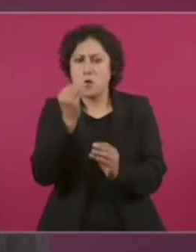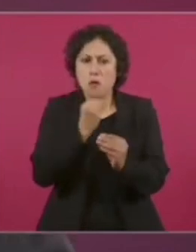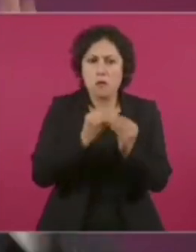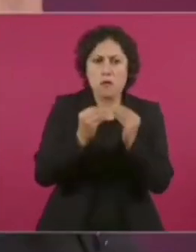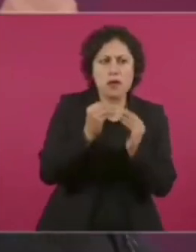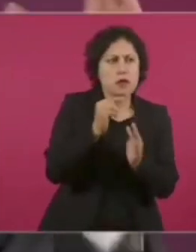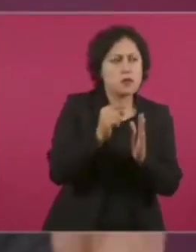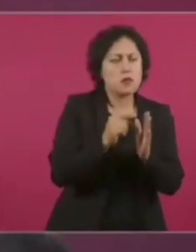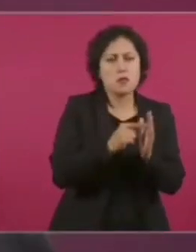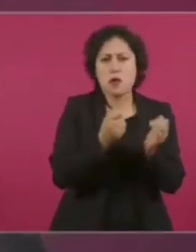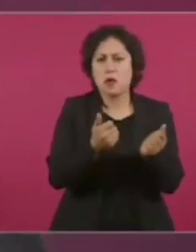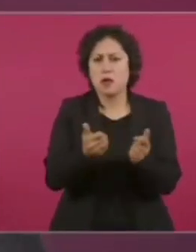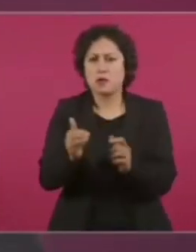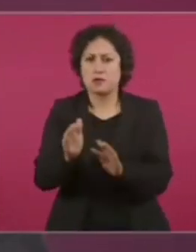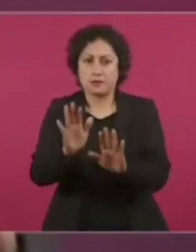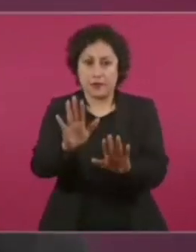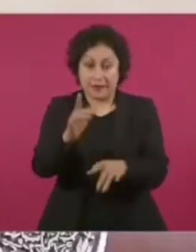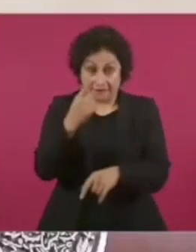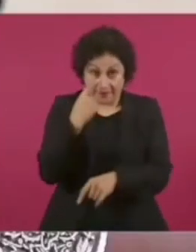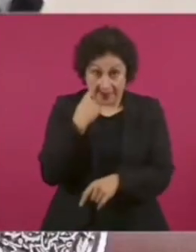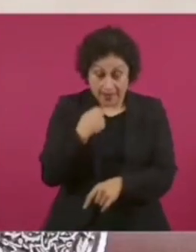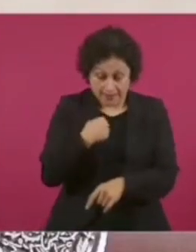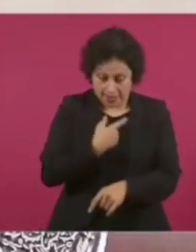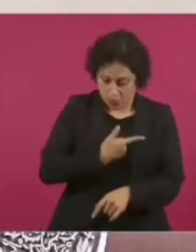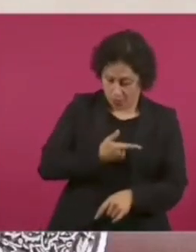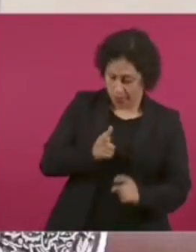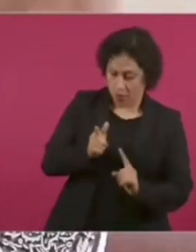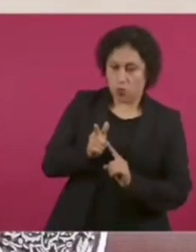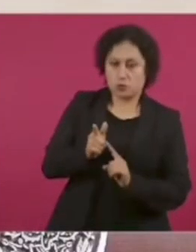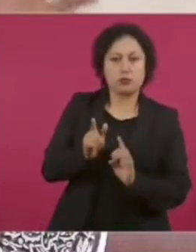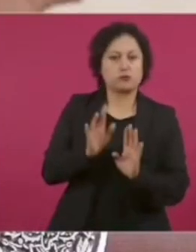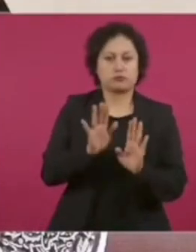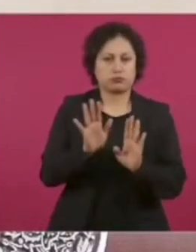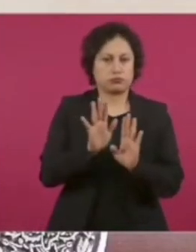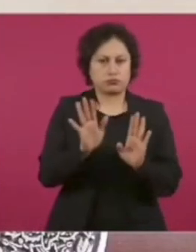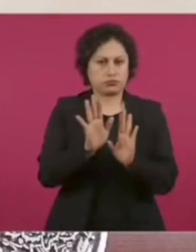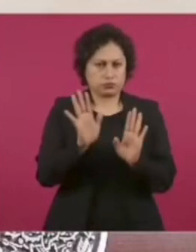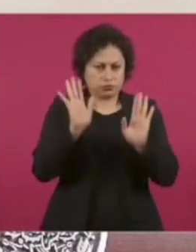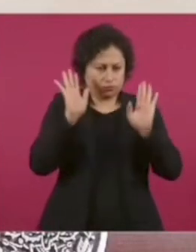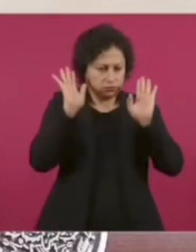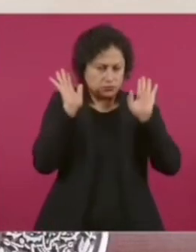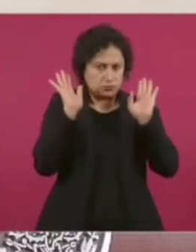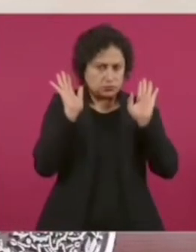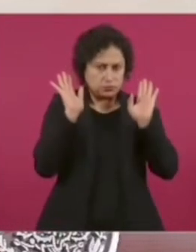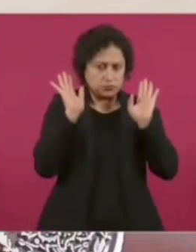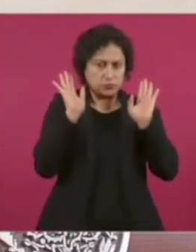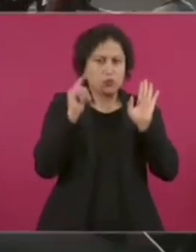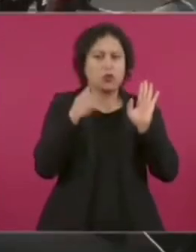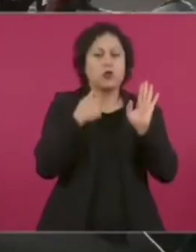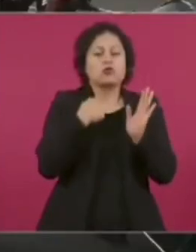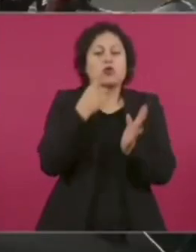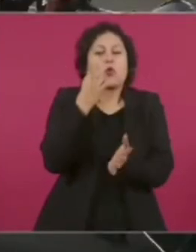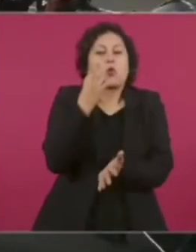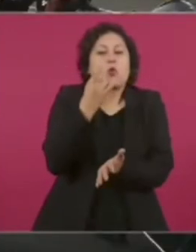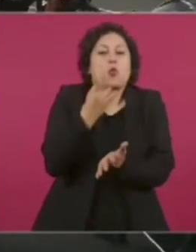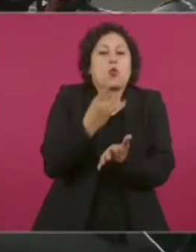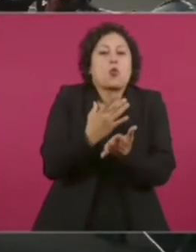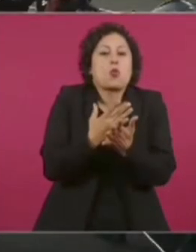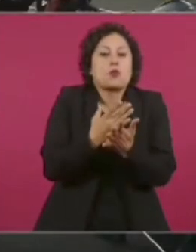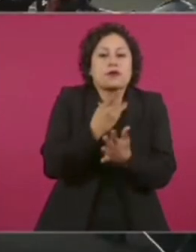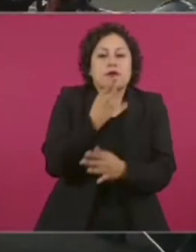Y no estoy en contra, nada más decir que tiene una tendencia